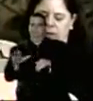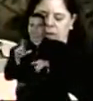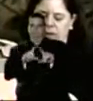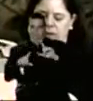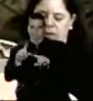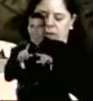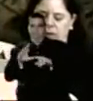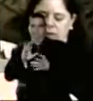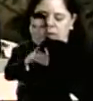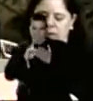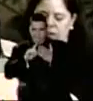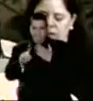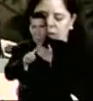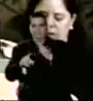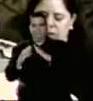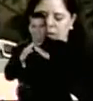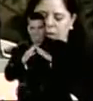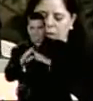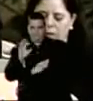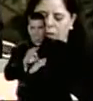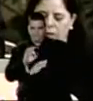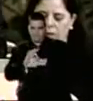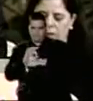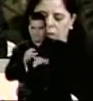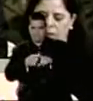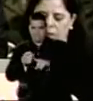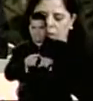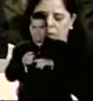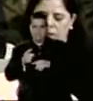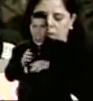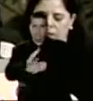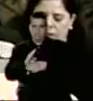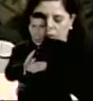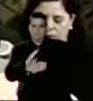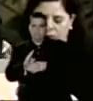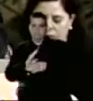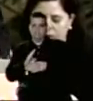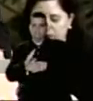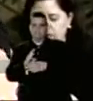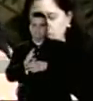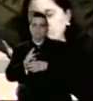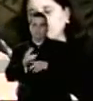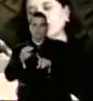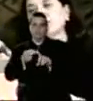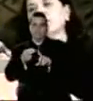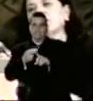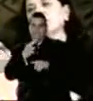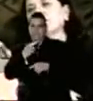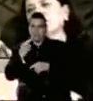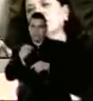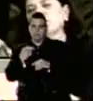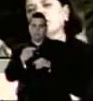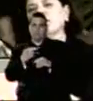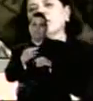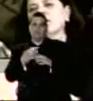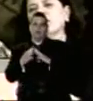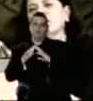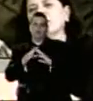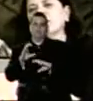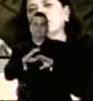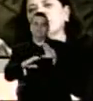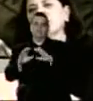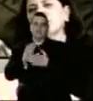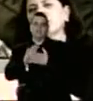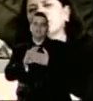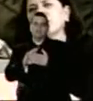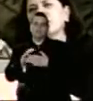centros de investigación, viviendas, oficinas especializadas, comercios, hospederías y restaurantes para la comunidad académica, científica y el